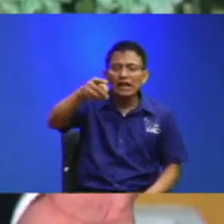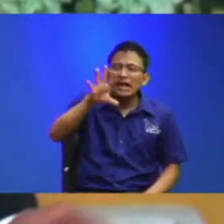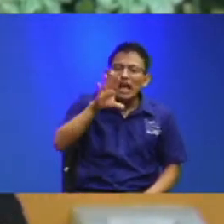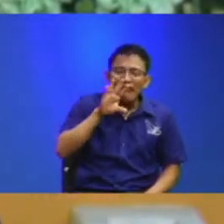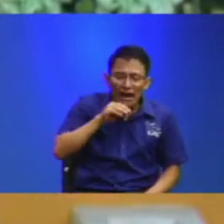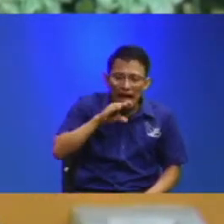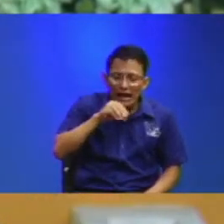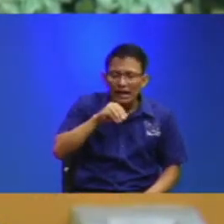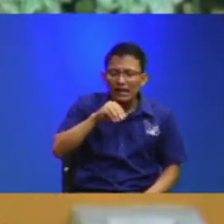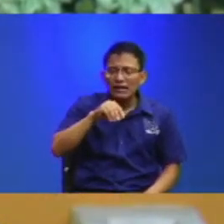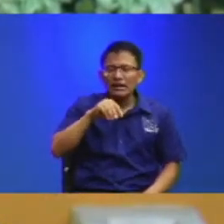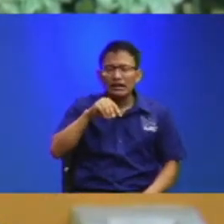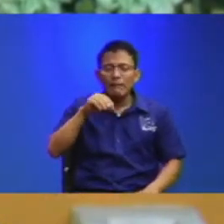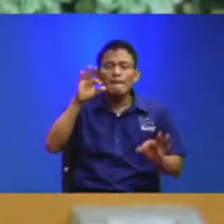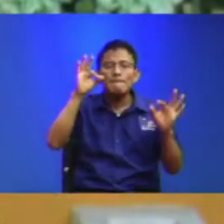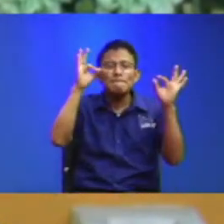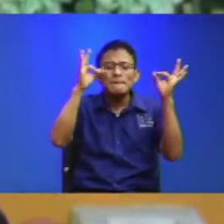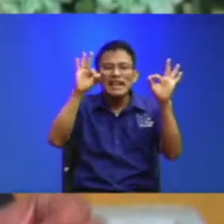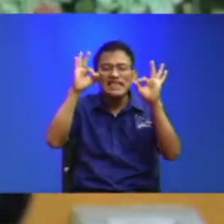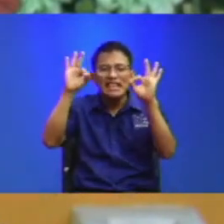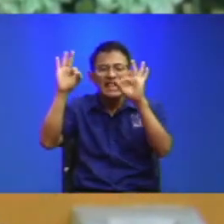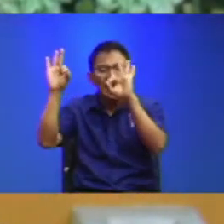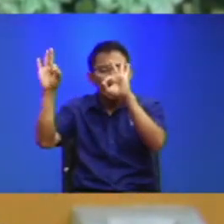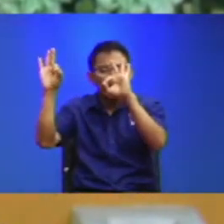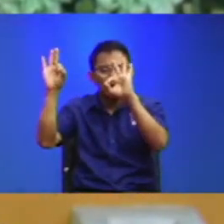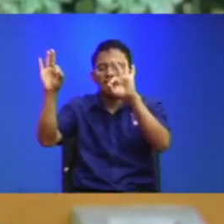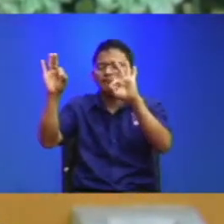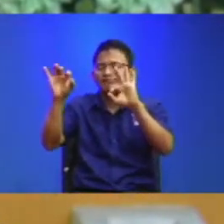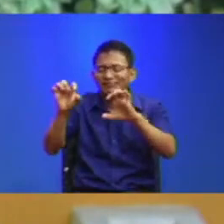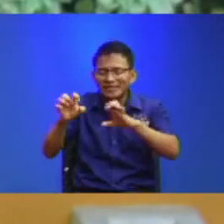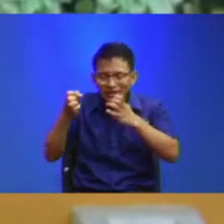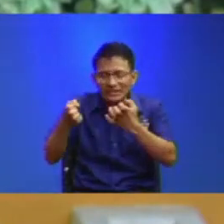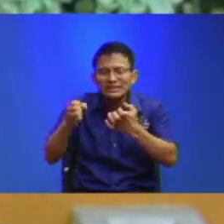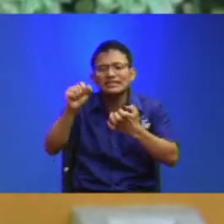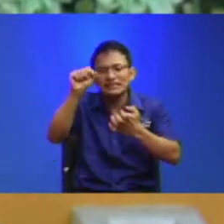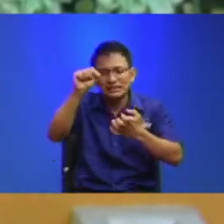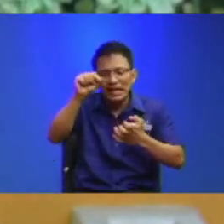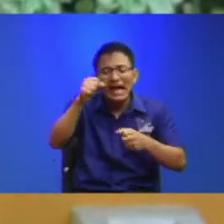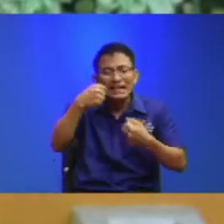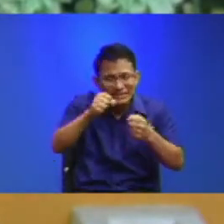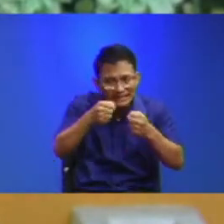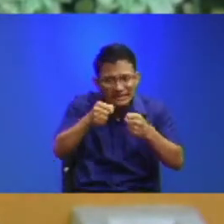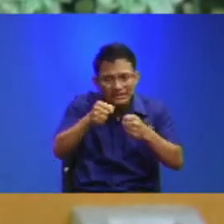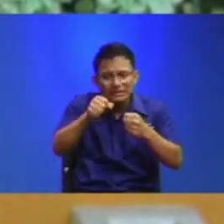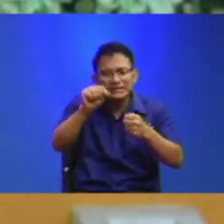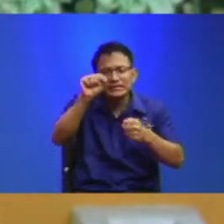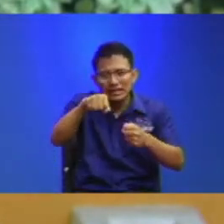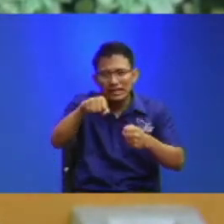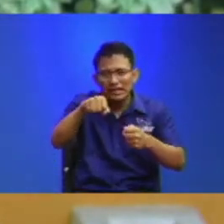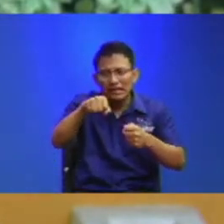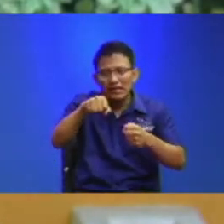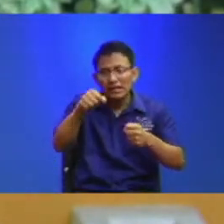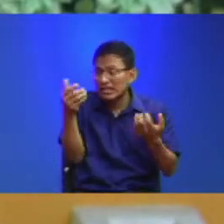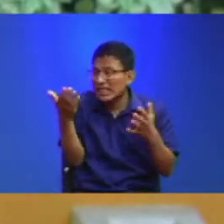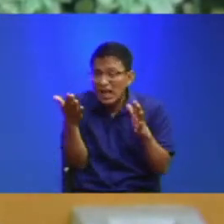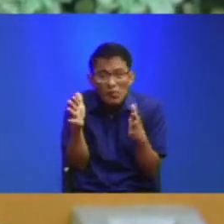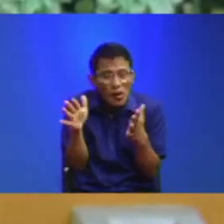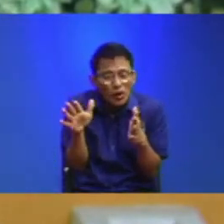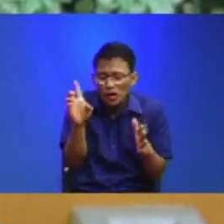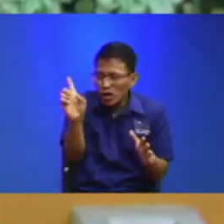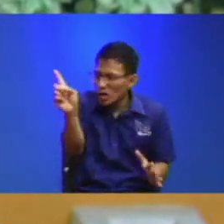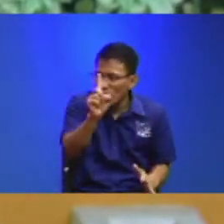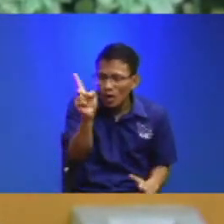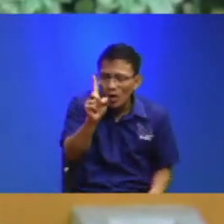tienes que predicar, tienes que hacerlo de acuerdo a lo que Dios te dijo. Pero para eso